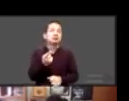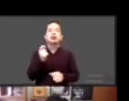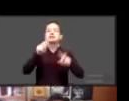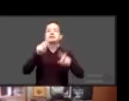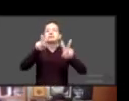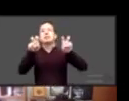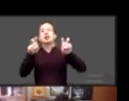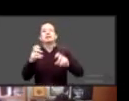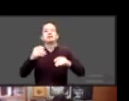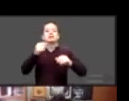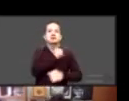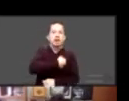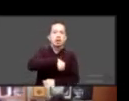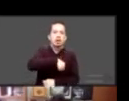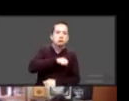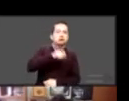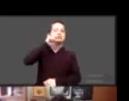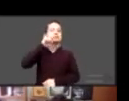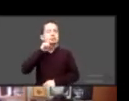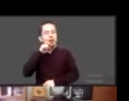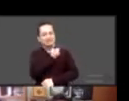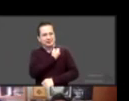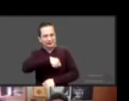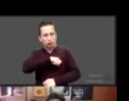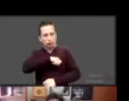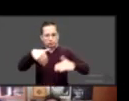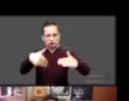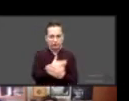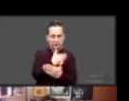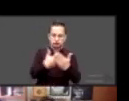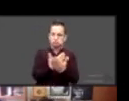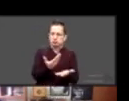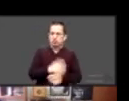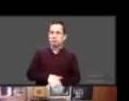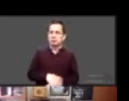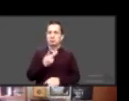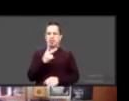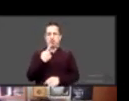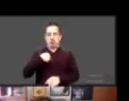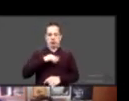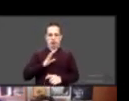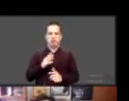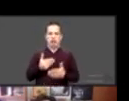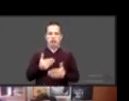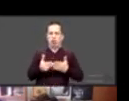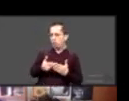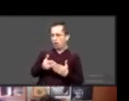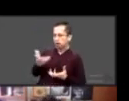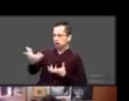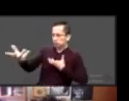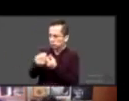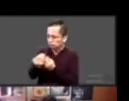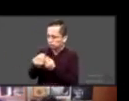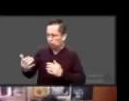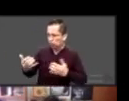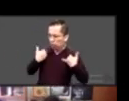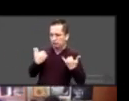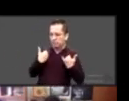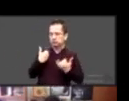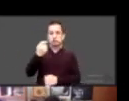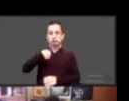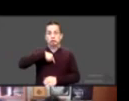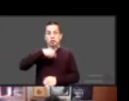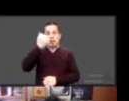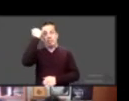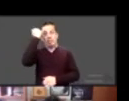estamos frente a la atención a adolescentes en los diferentes niveles, en las acciones comunitarias, hay que dejar de lado presuposiciones, juicios